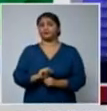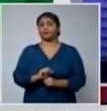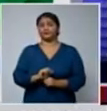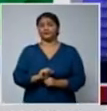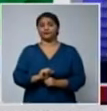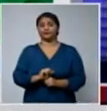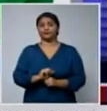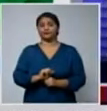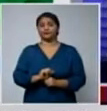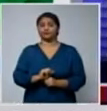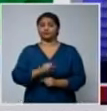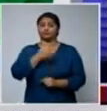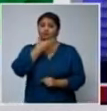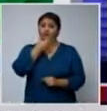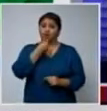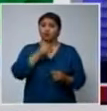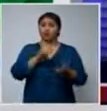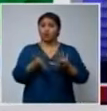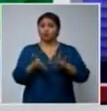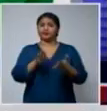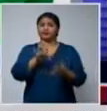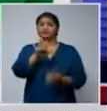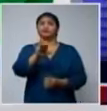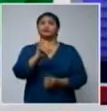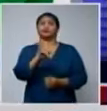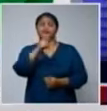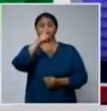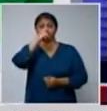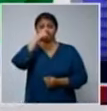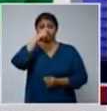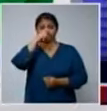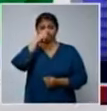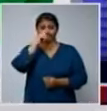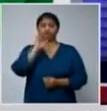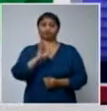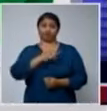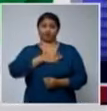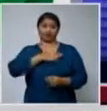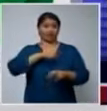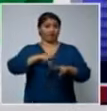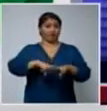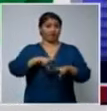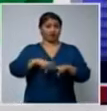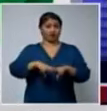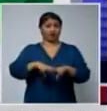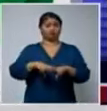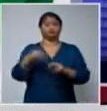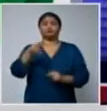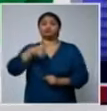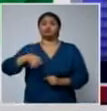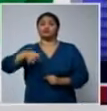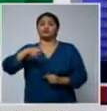relativamente joven, 56 años de edad, de aquí de La Habana, Plaza de la Revolución,